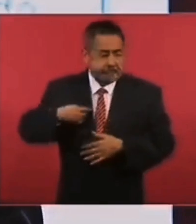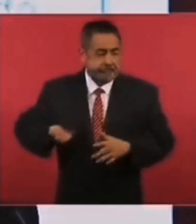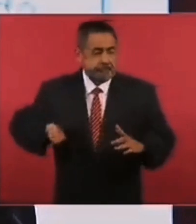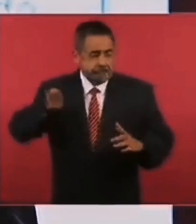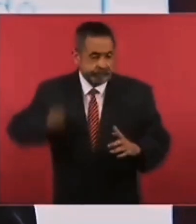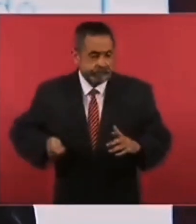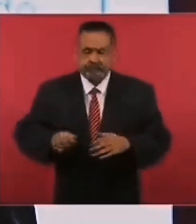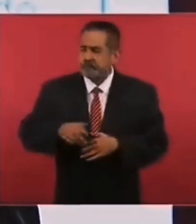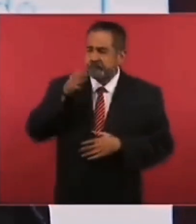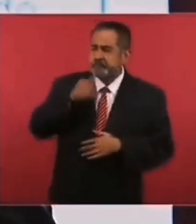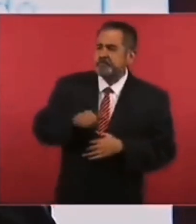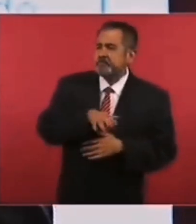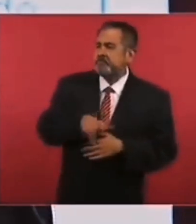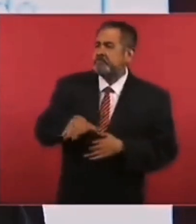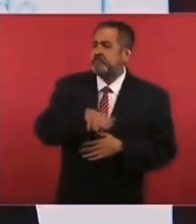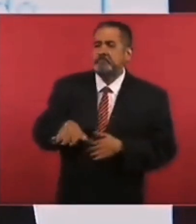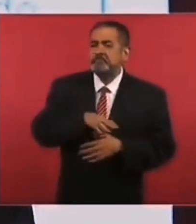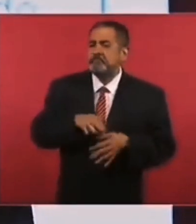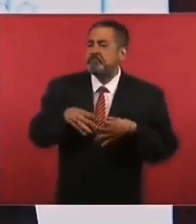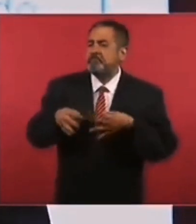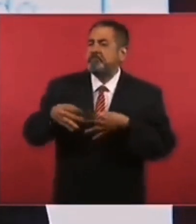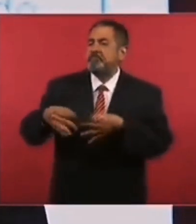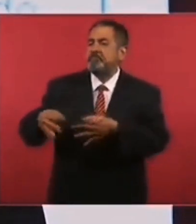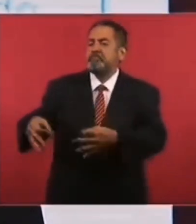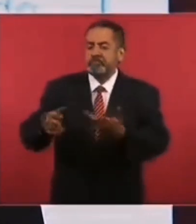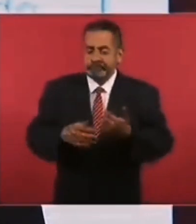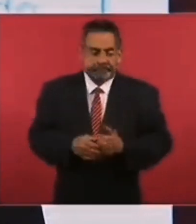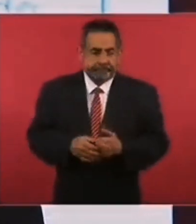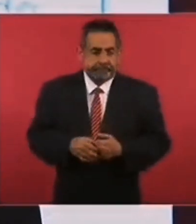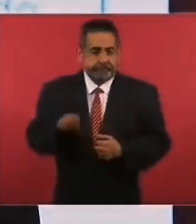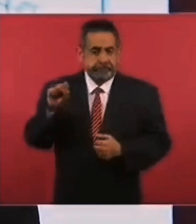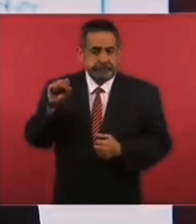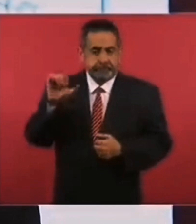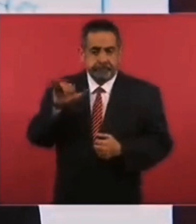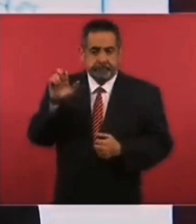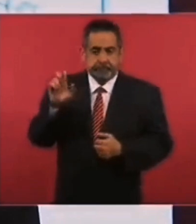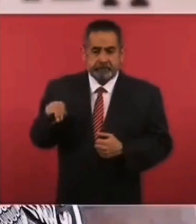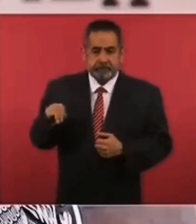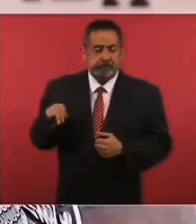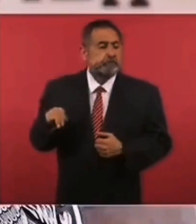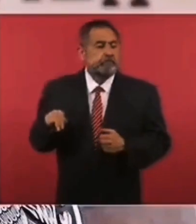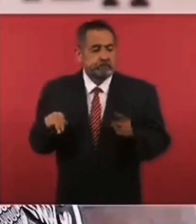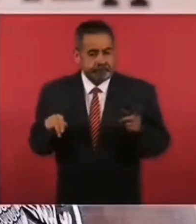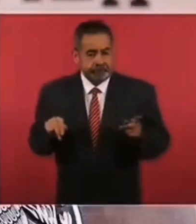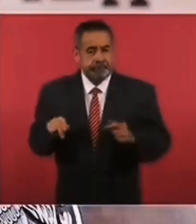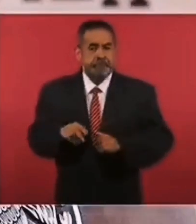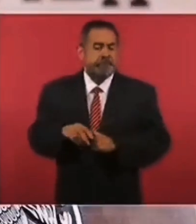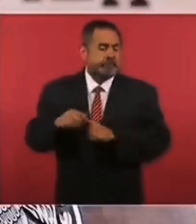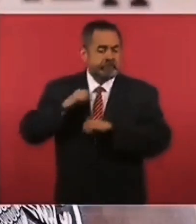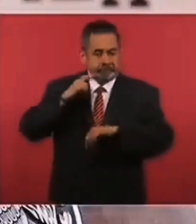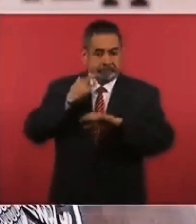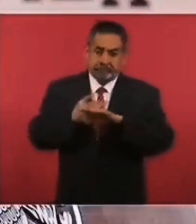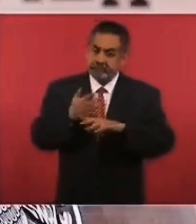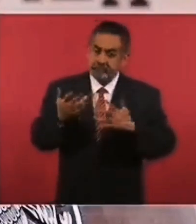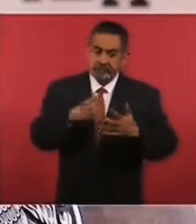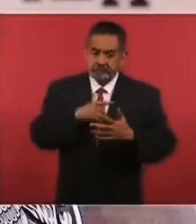que le obligue al pago de impuestos. La Suprema Corte de Justicia de la Nación tiene un papel